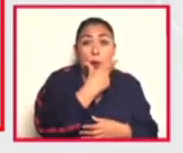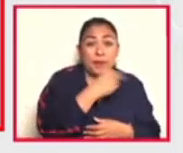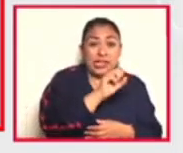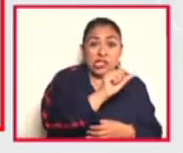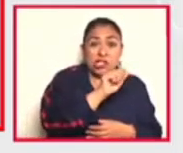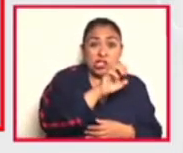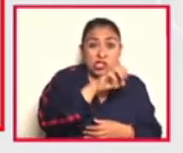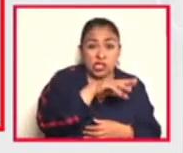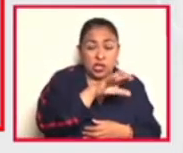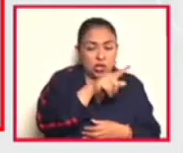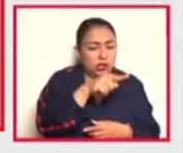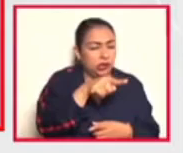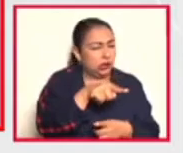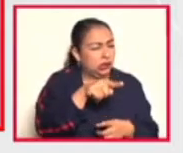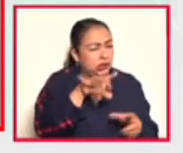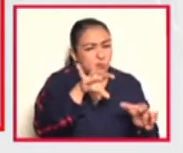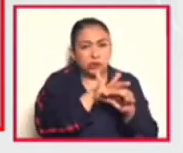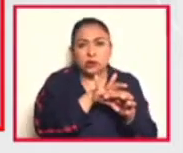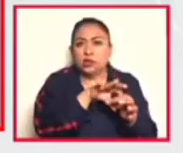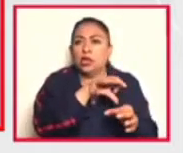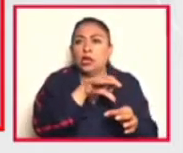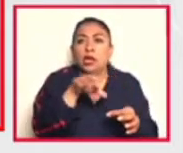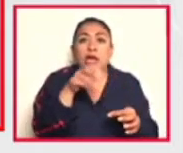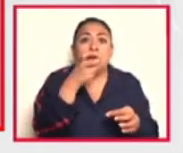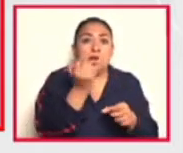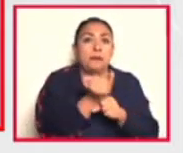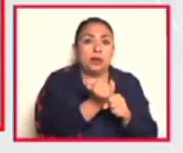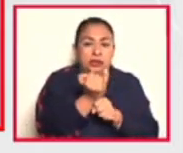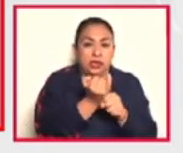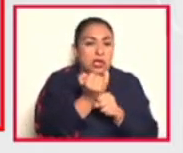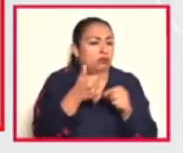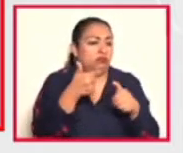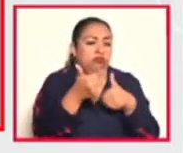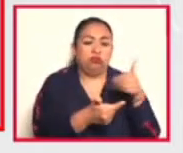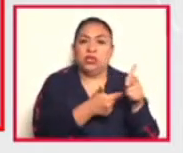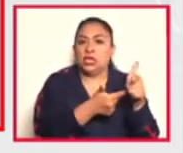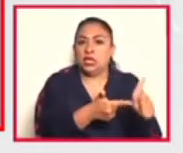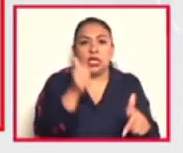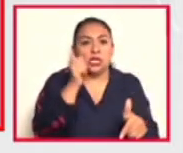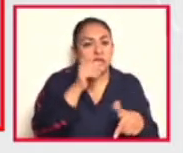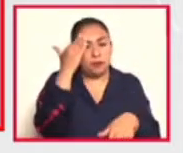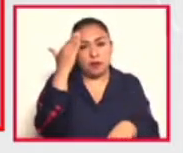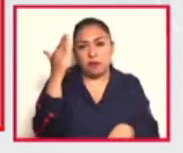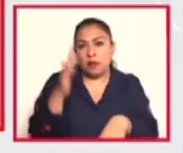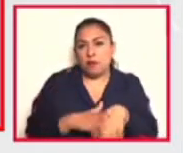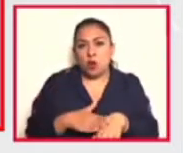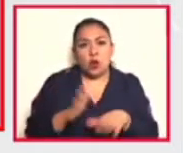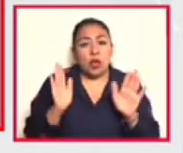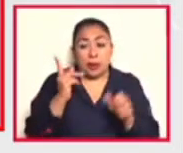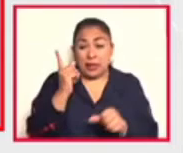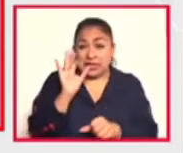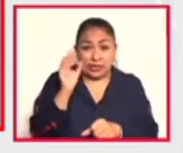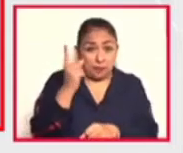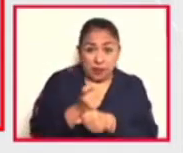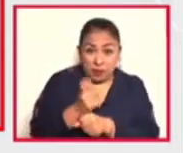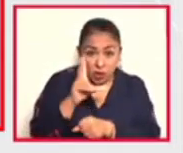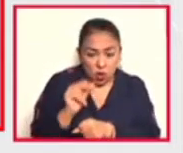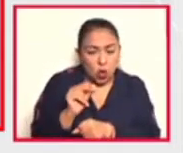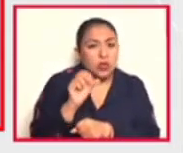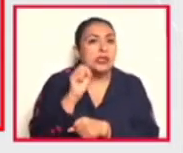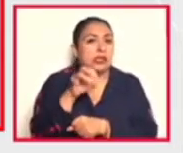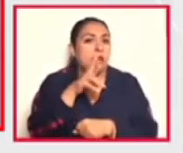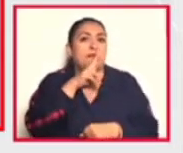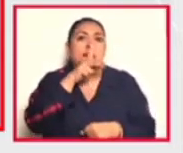indiscutiblemente el arquetipo de este investigador y seguirá siempre en la memoria como, si no el primero, si el mejor de los que ha